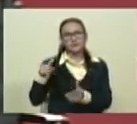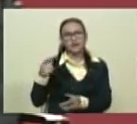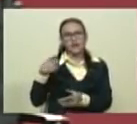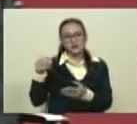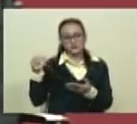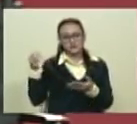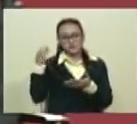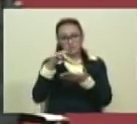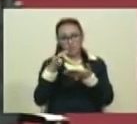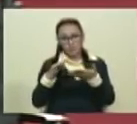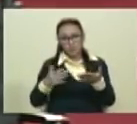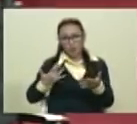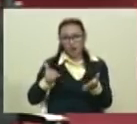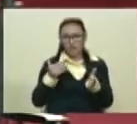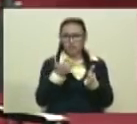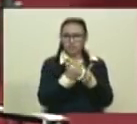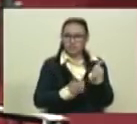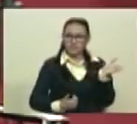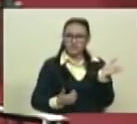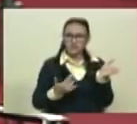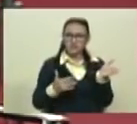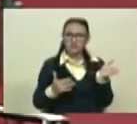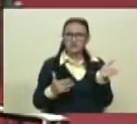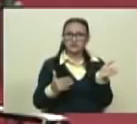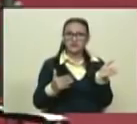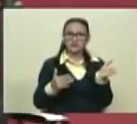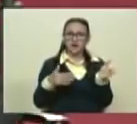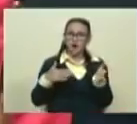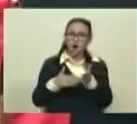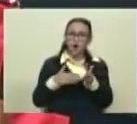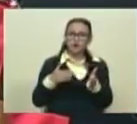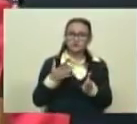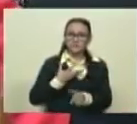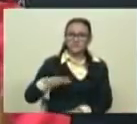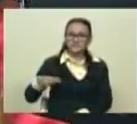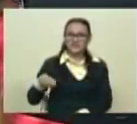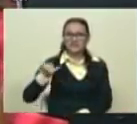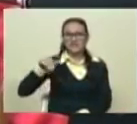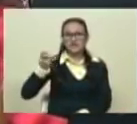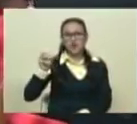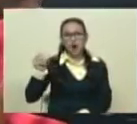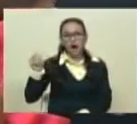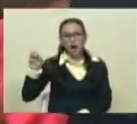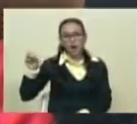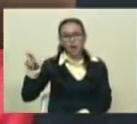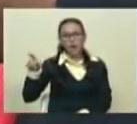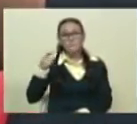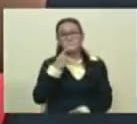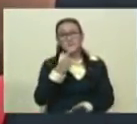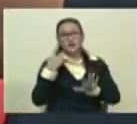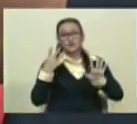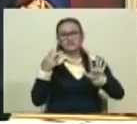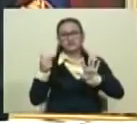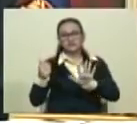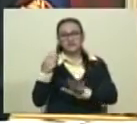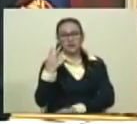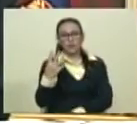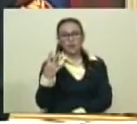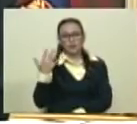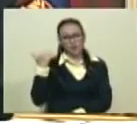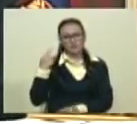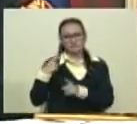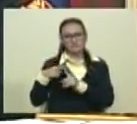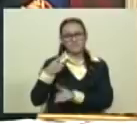documentos desclasificados, se ordena el golpe de Estado contra el presidente João Goulart en Brasil en 1964,